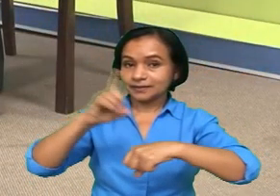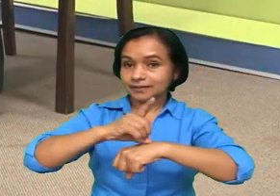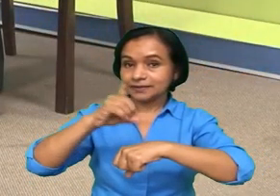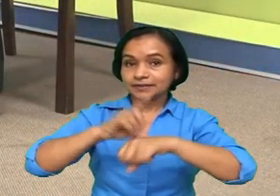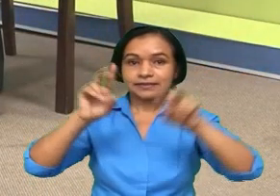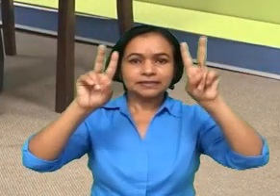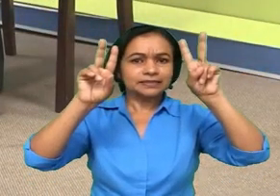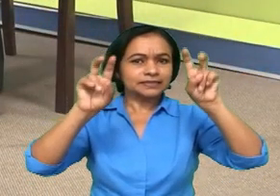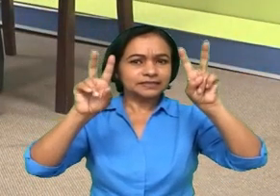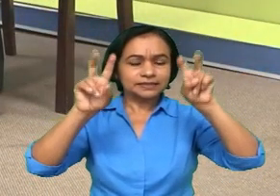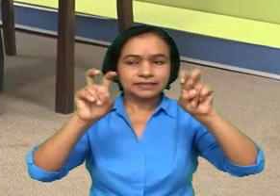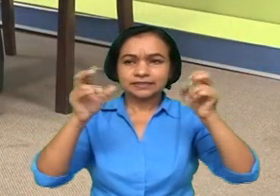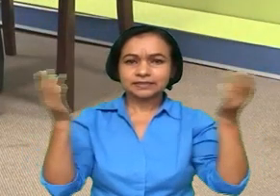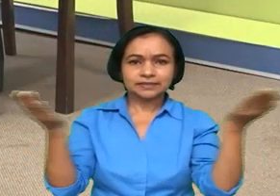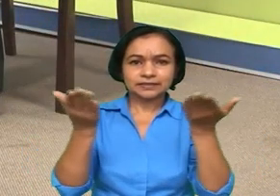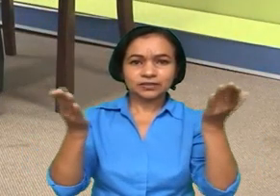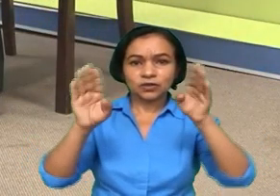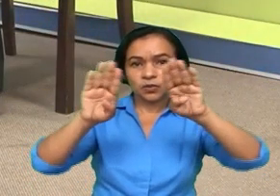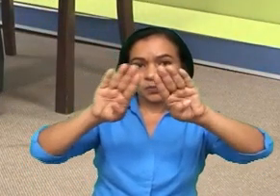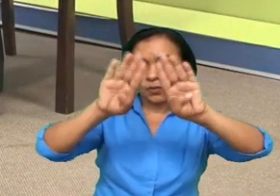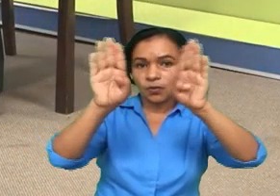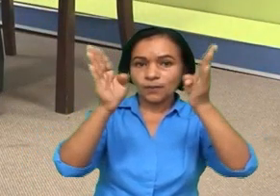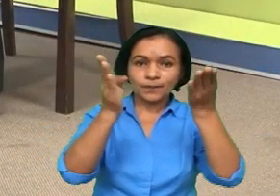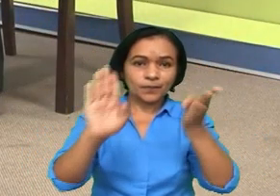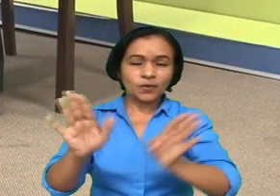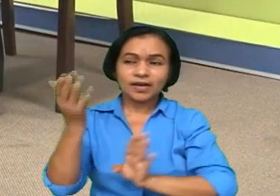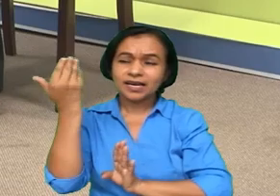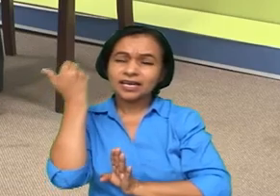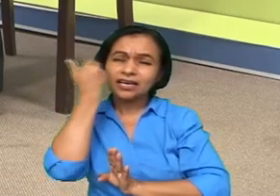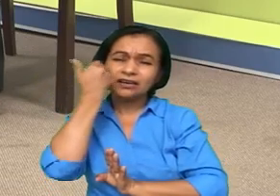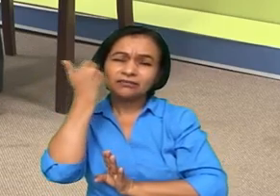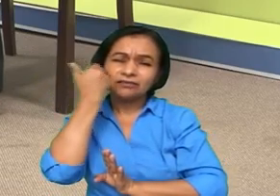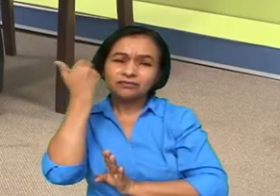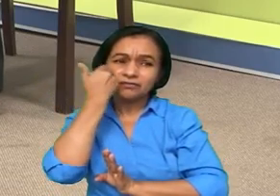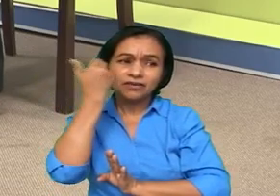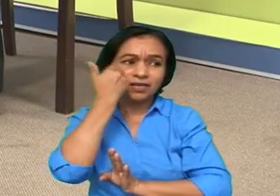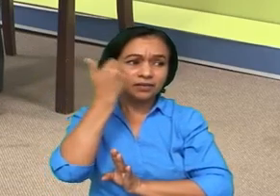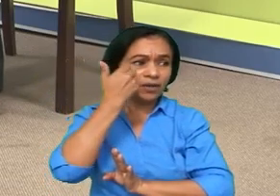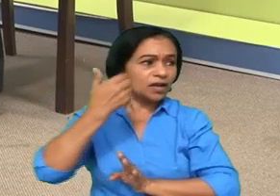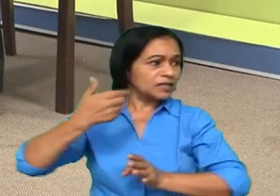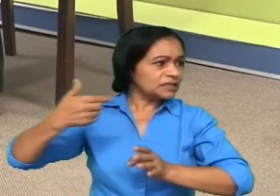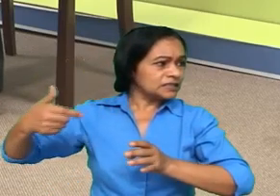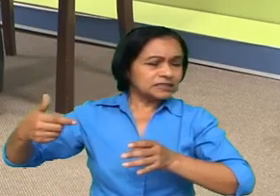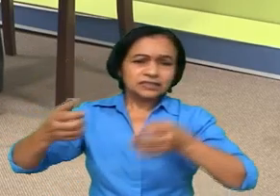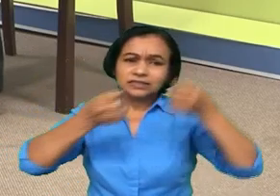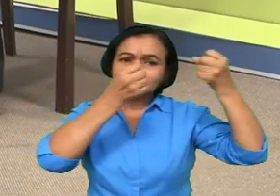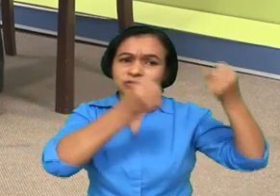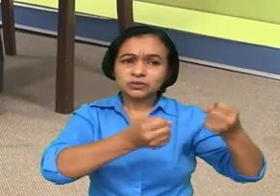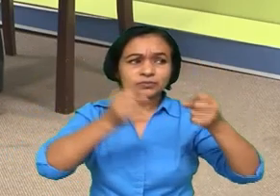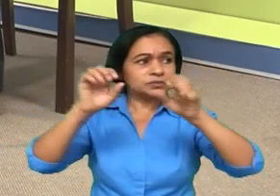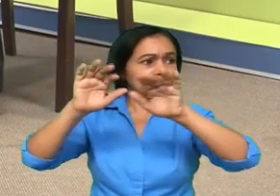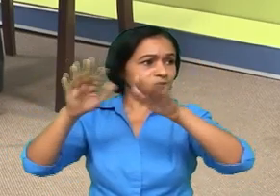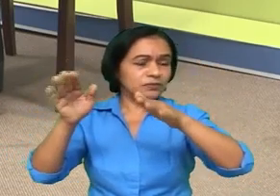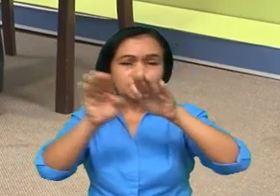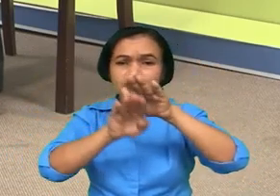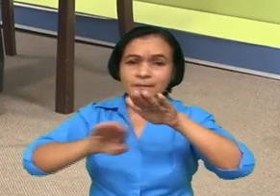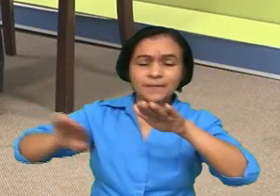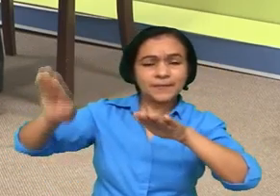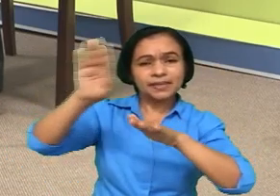la infección urinaria en la mujer, pero en comparación con el hombre, ¿las mujeres son más propensas a este tipo